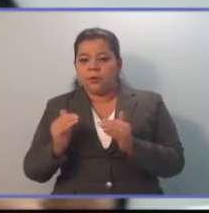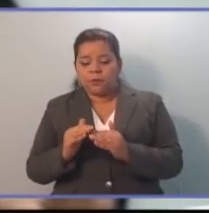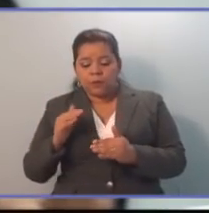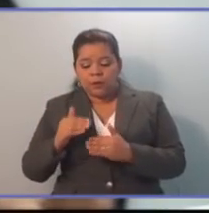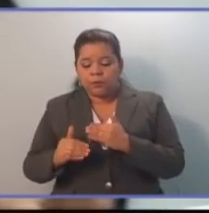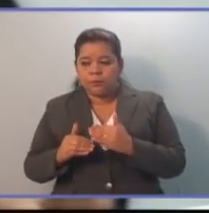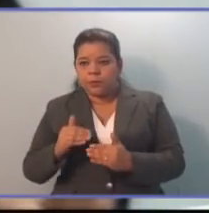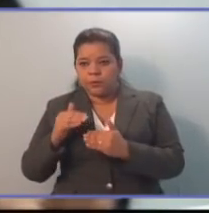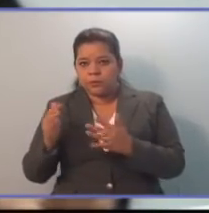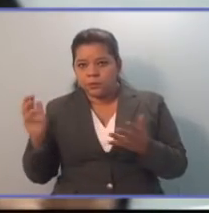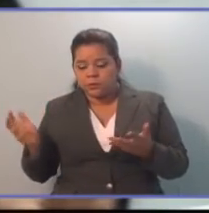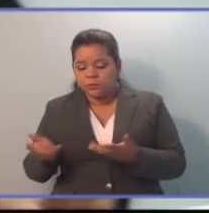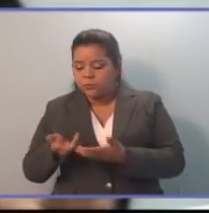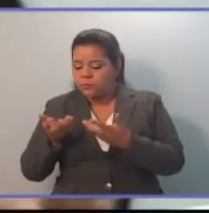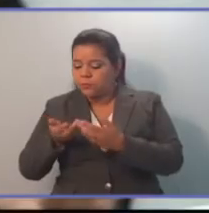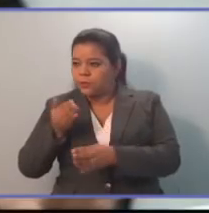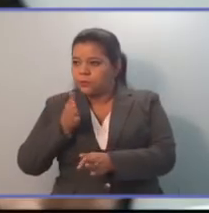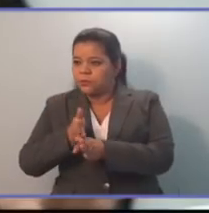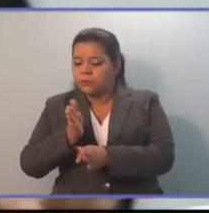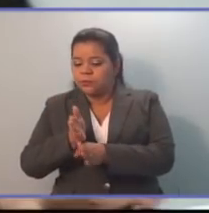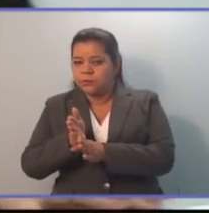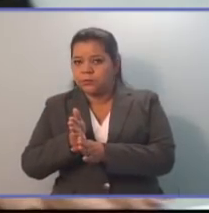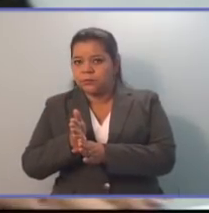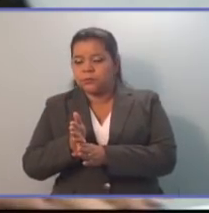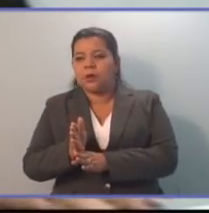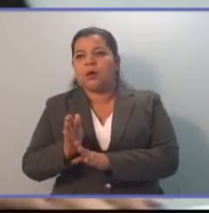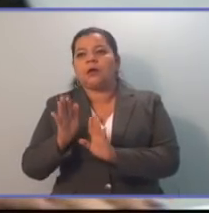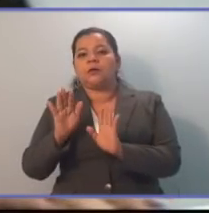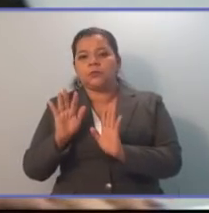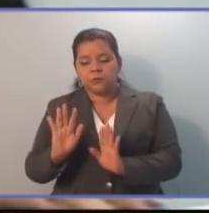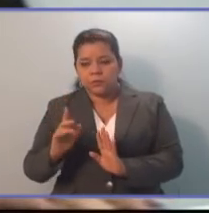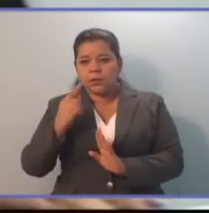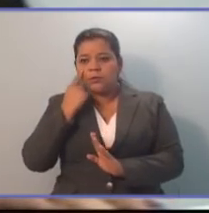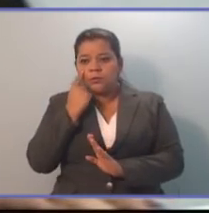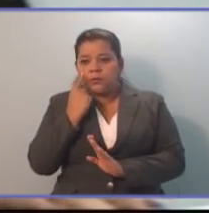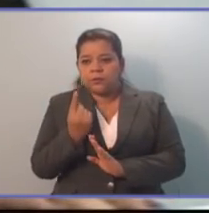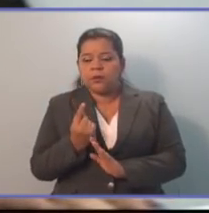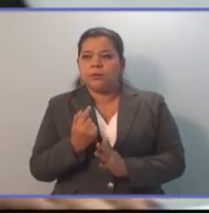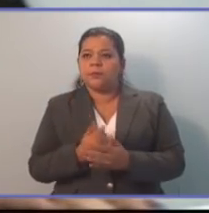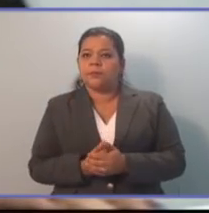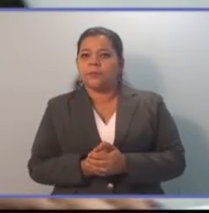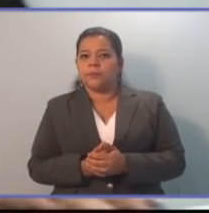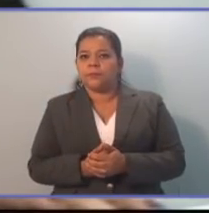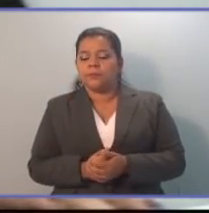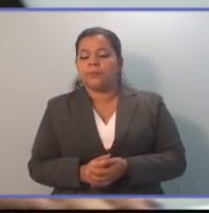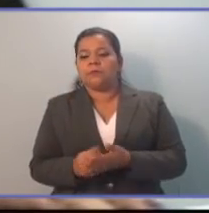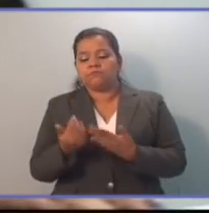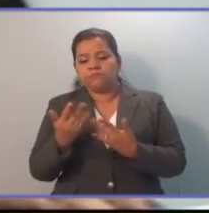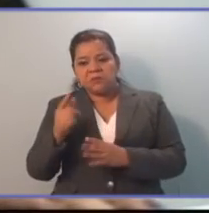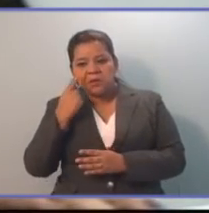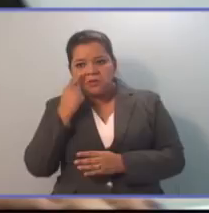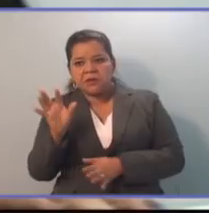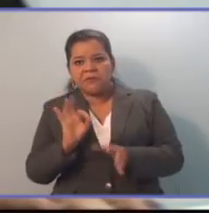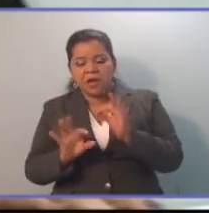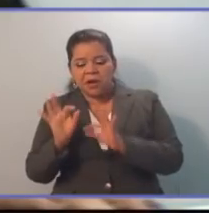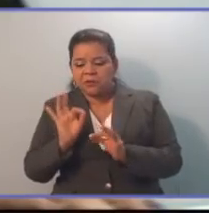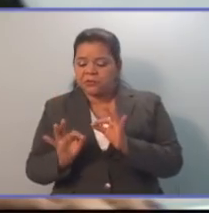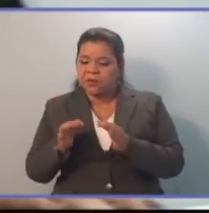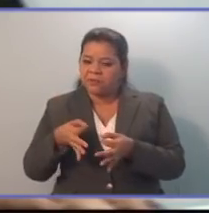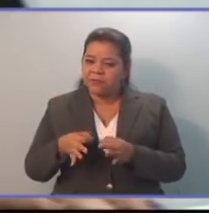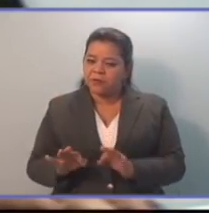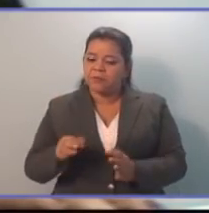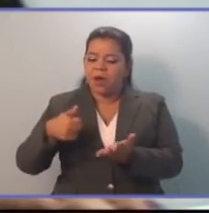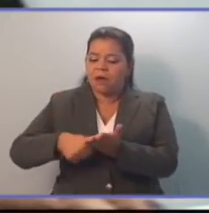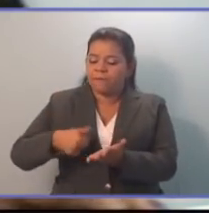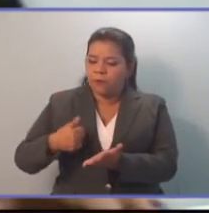investigación profesional, donde se ventilan aquellas conductas de